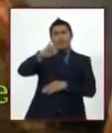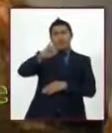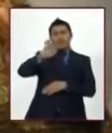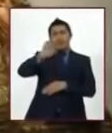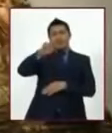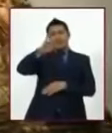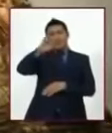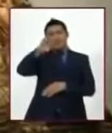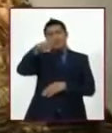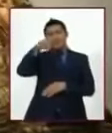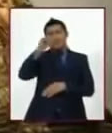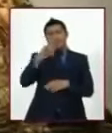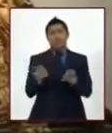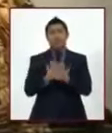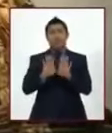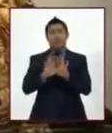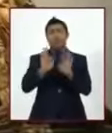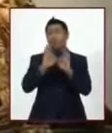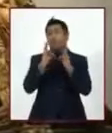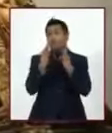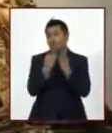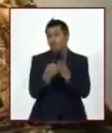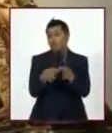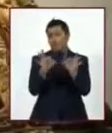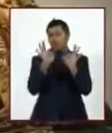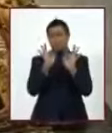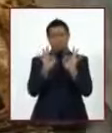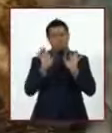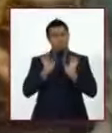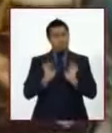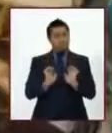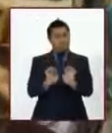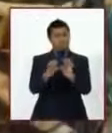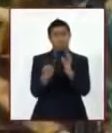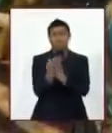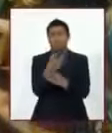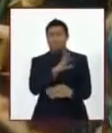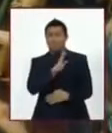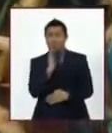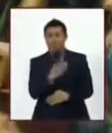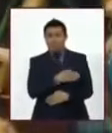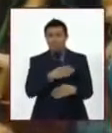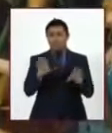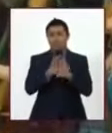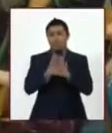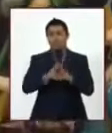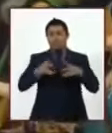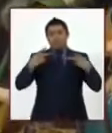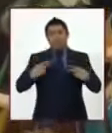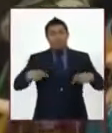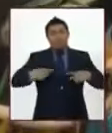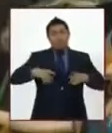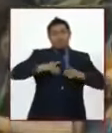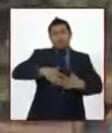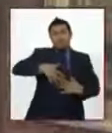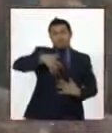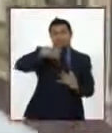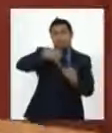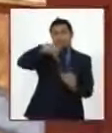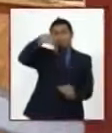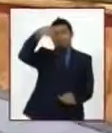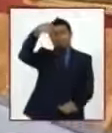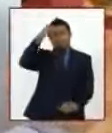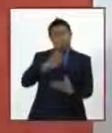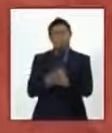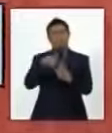y refinado. En la Nueva España mostró figuras humanas alargadas en la pintura y escultura. En la